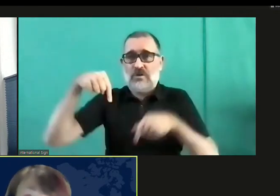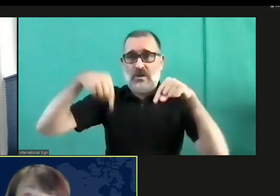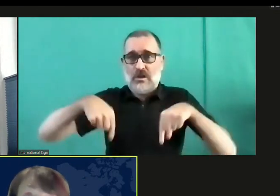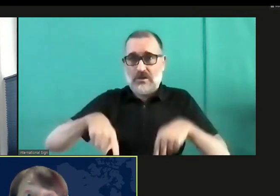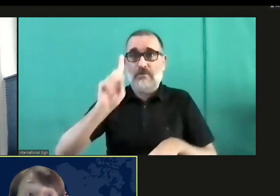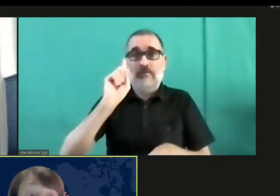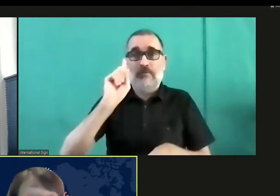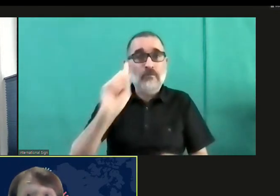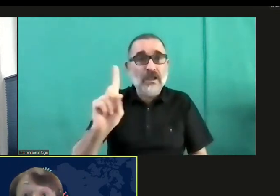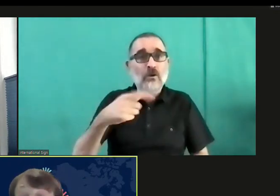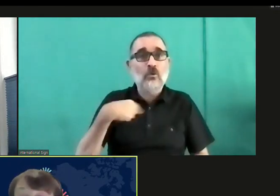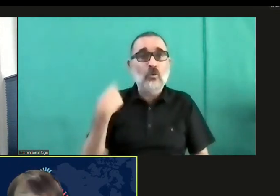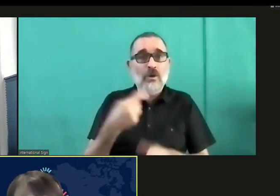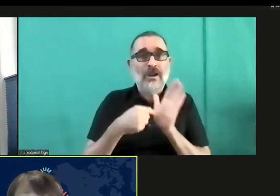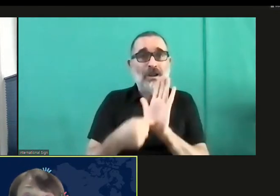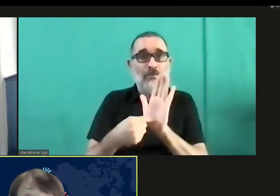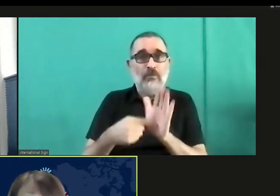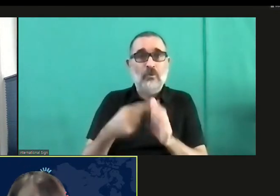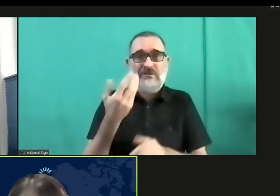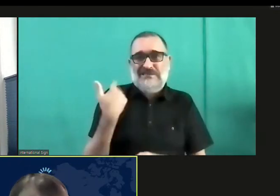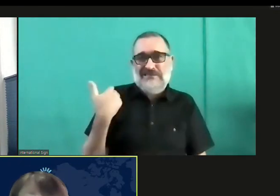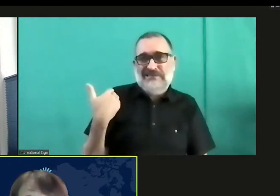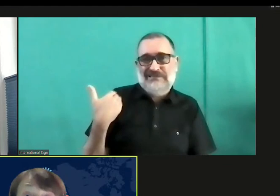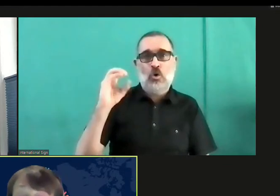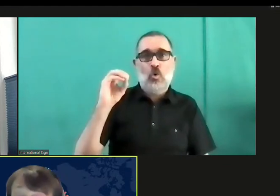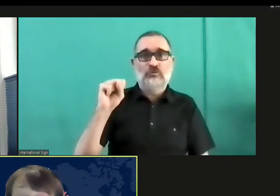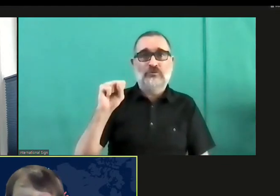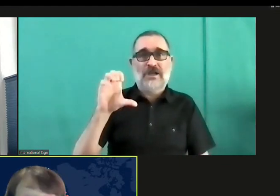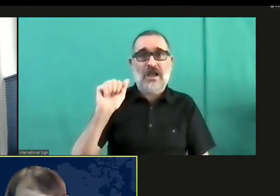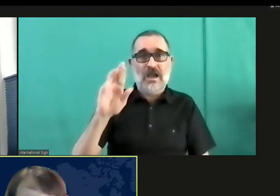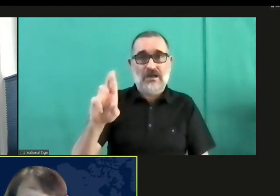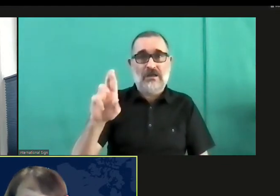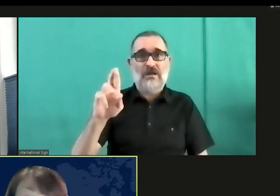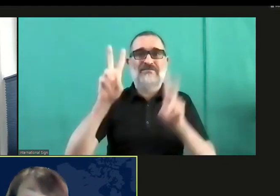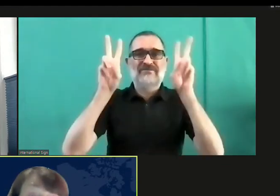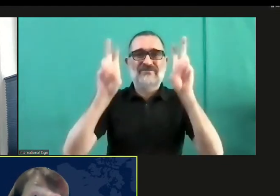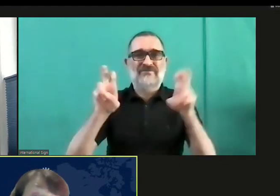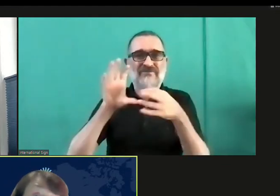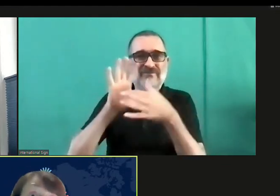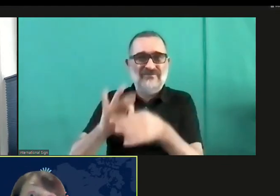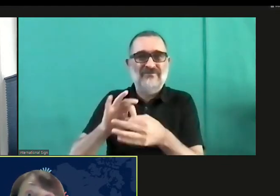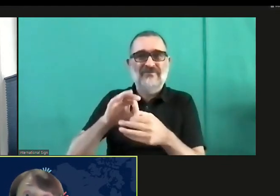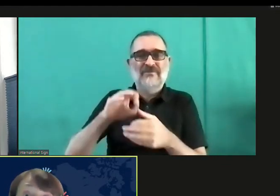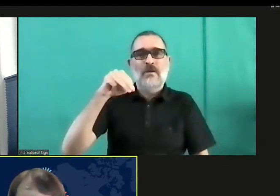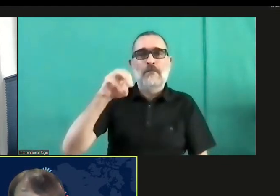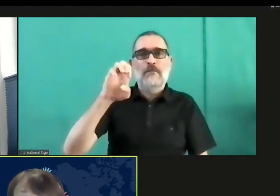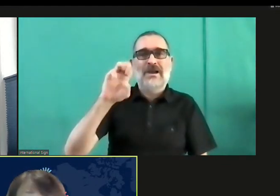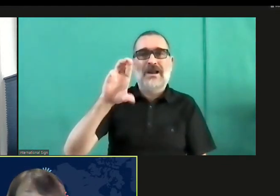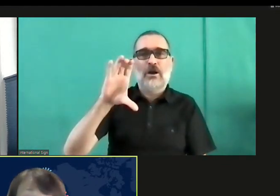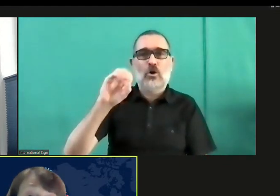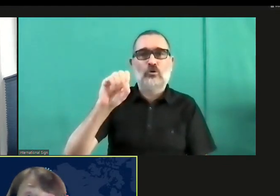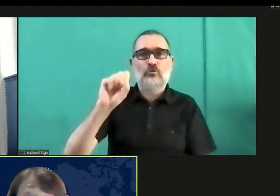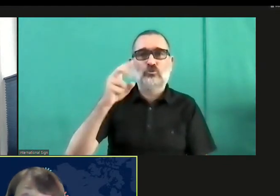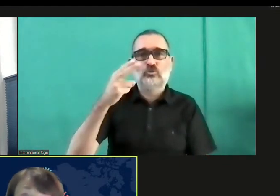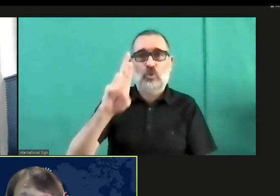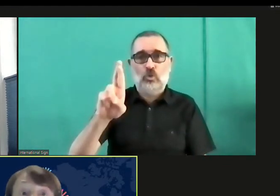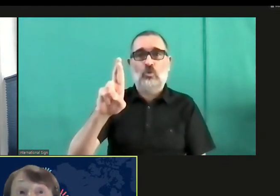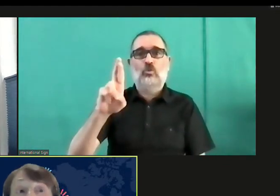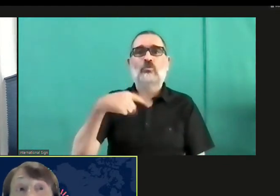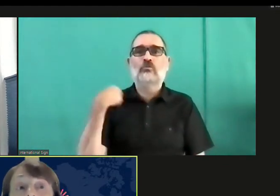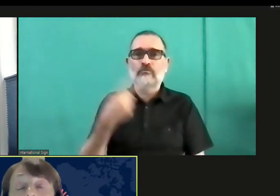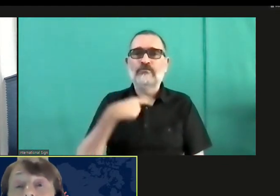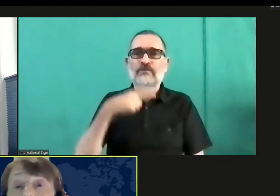sociedad civil después de desarrollar estrategia y hemos hecho similarmente en muchas otras áreas